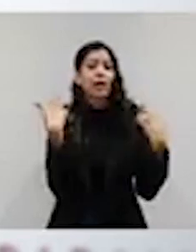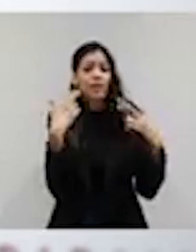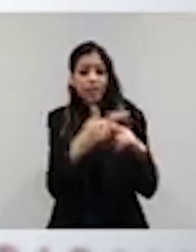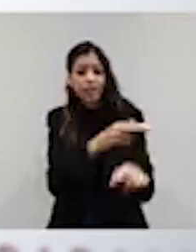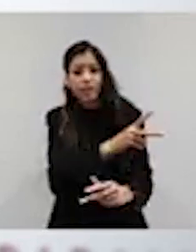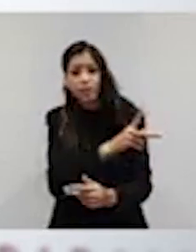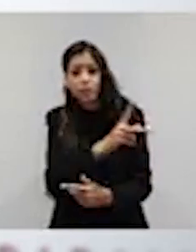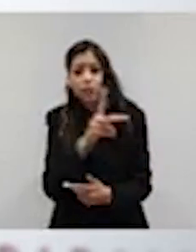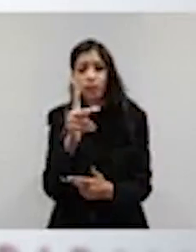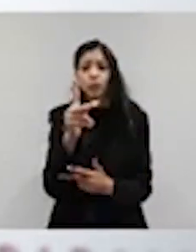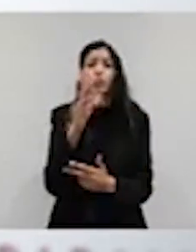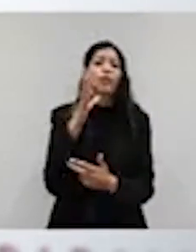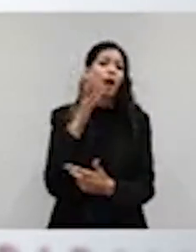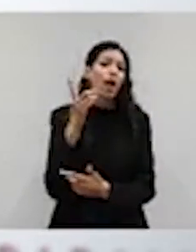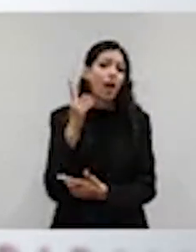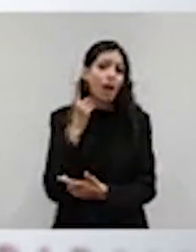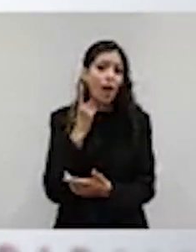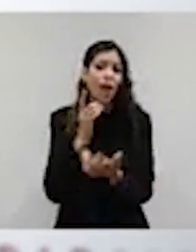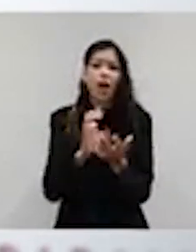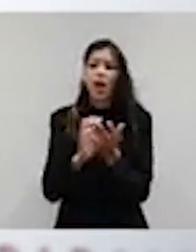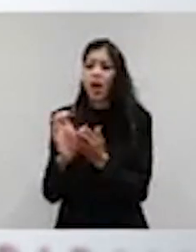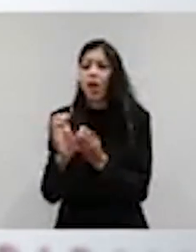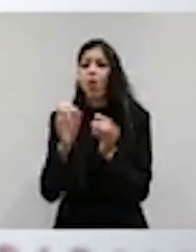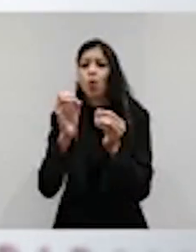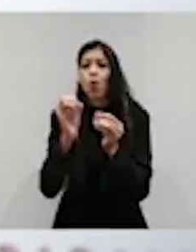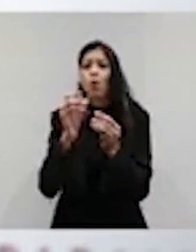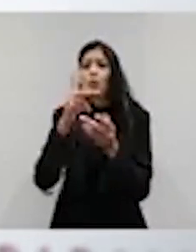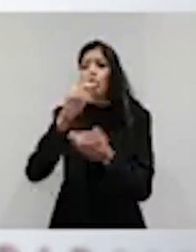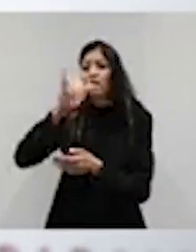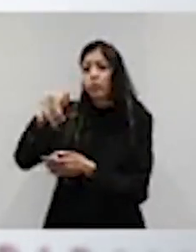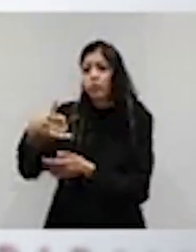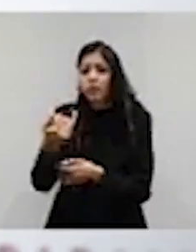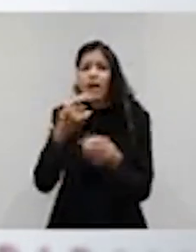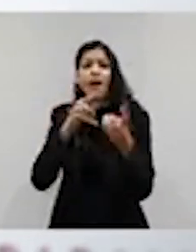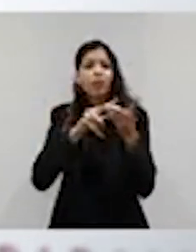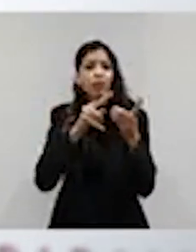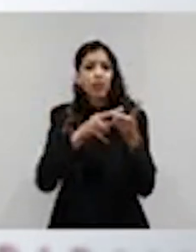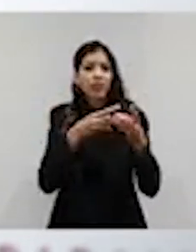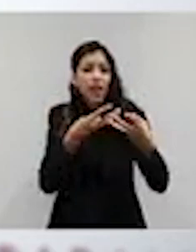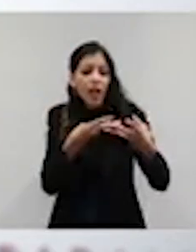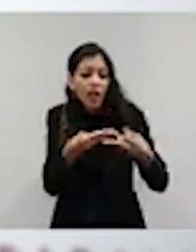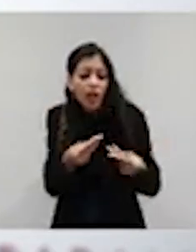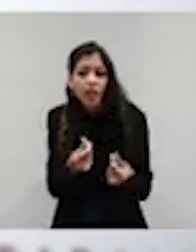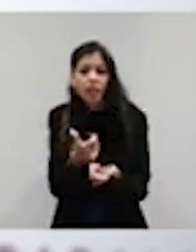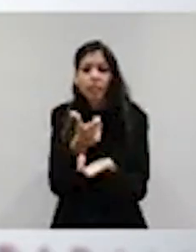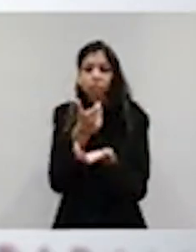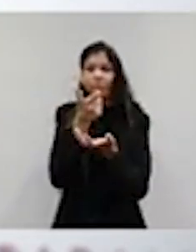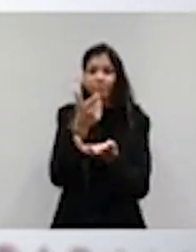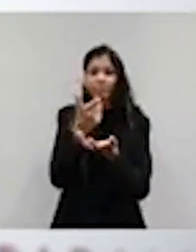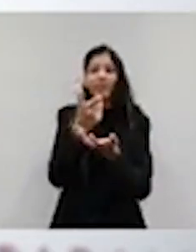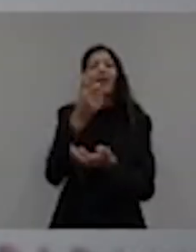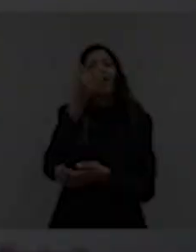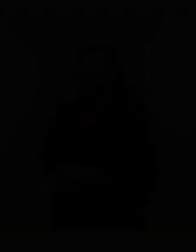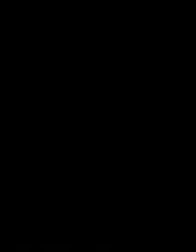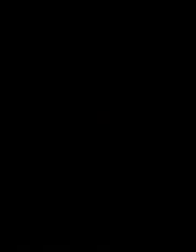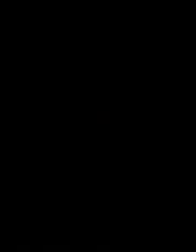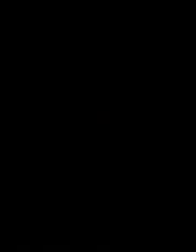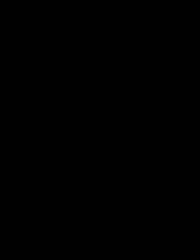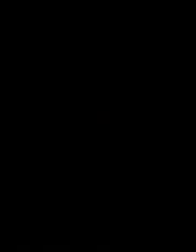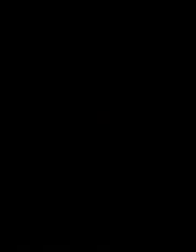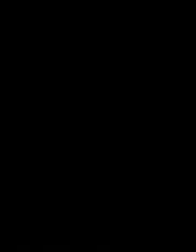al Congreso del Estado, a los subsistemas. ¿A dónde se iba el dinero?